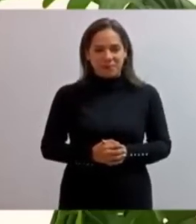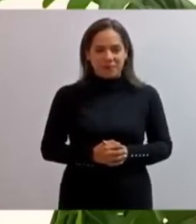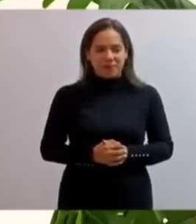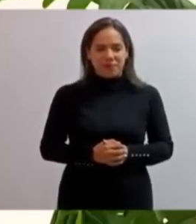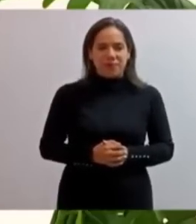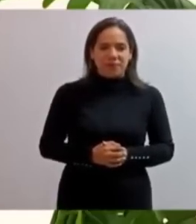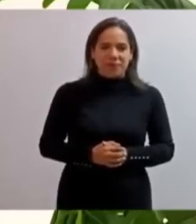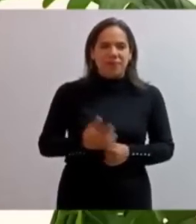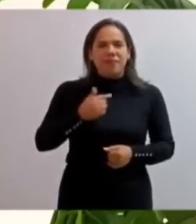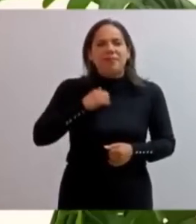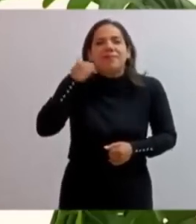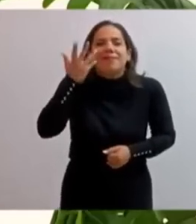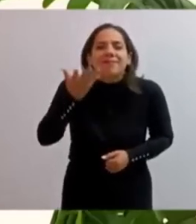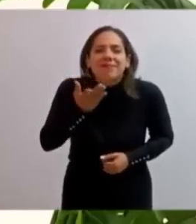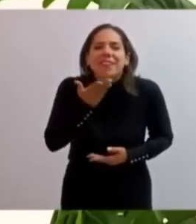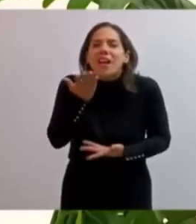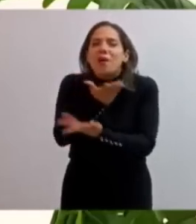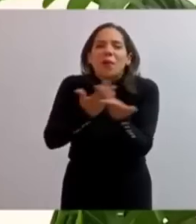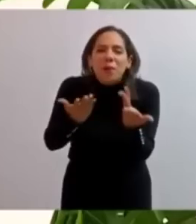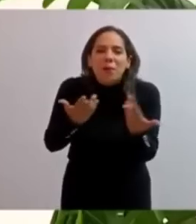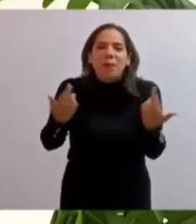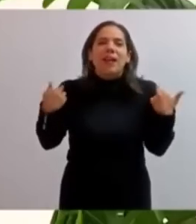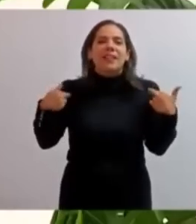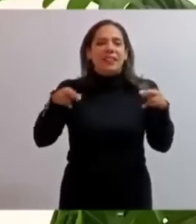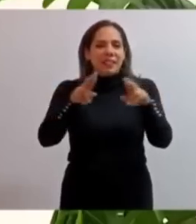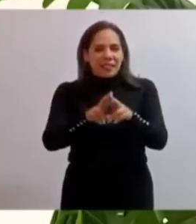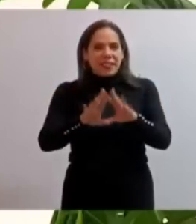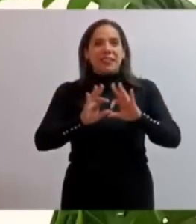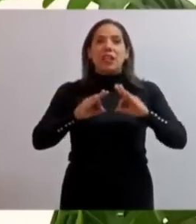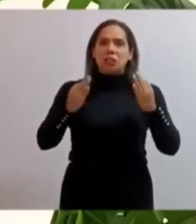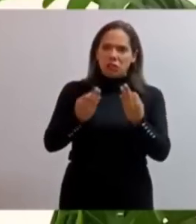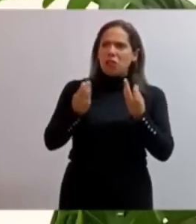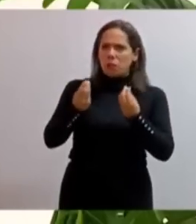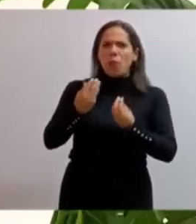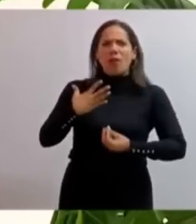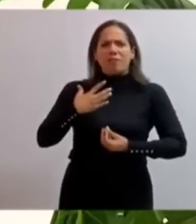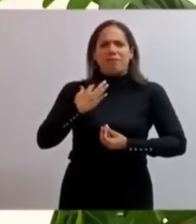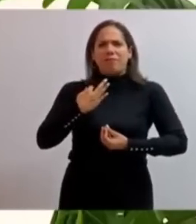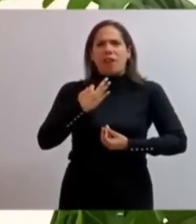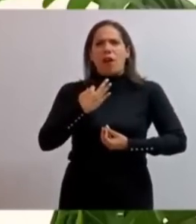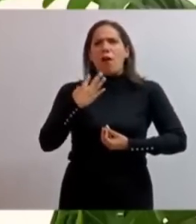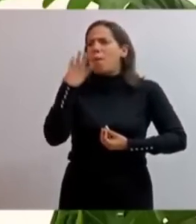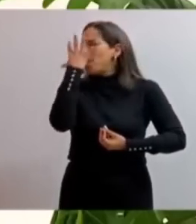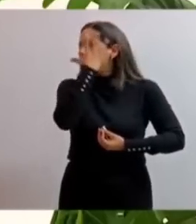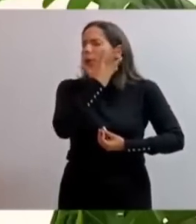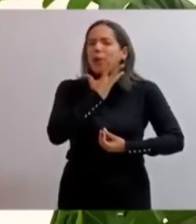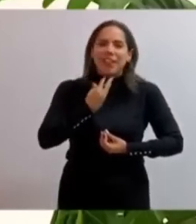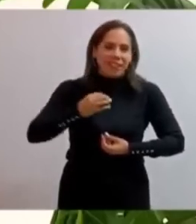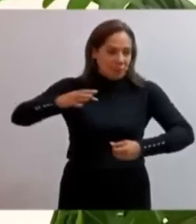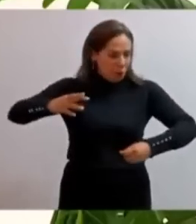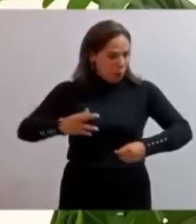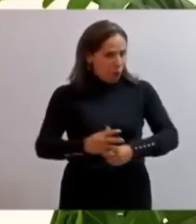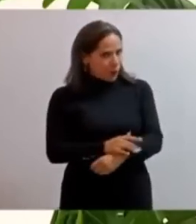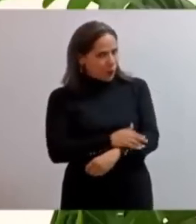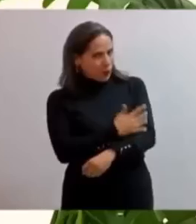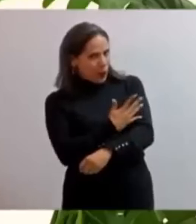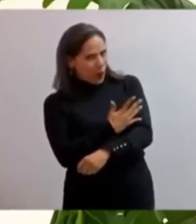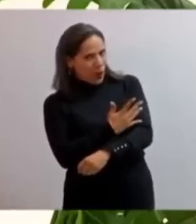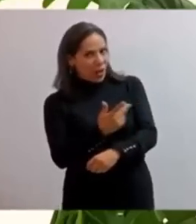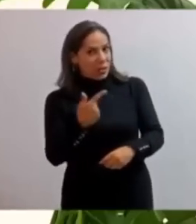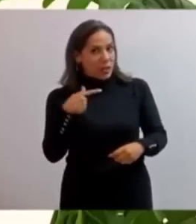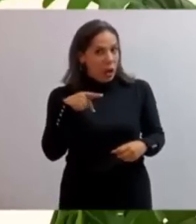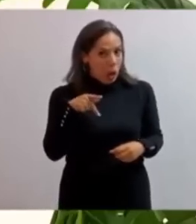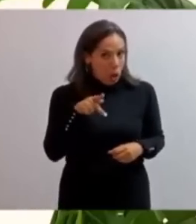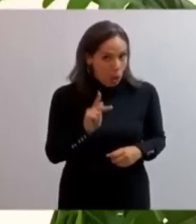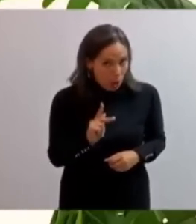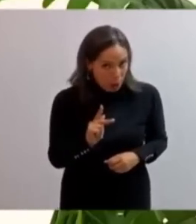quiero decir es que la vida docente es una vida muy rica, es una vida llena de emociones, es una vida donde